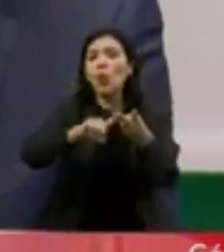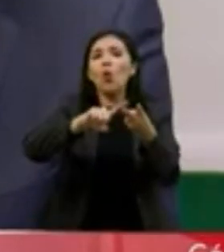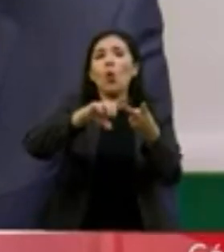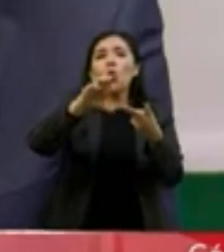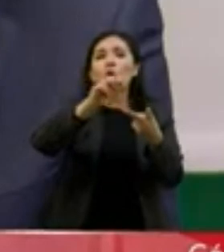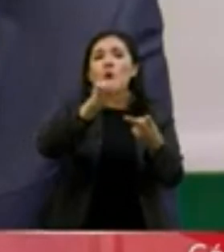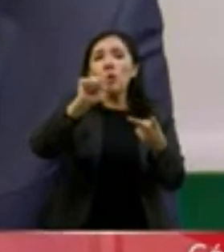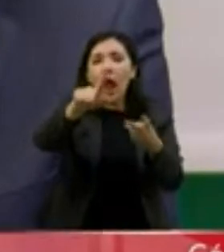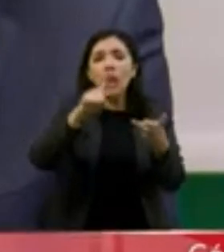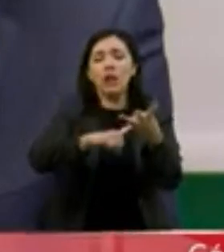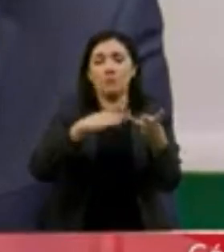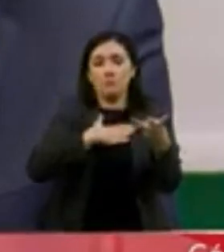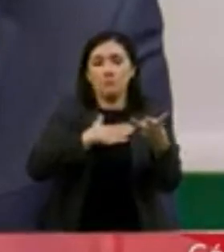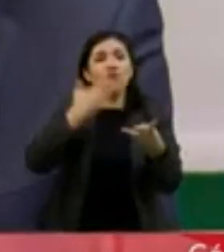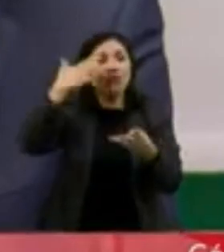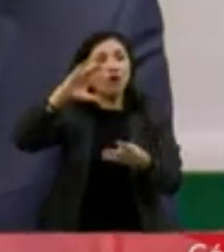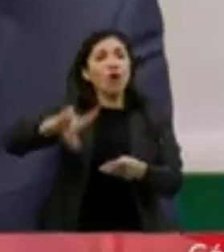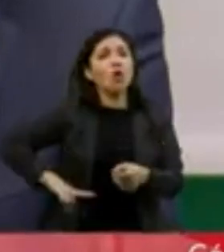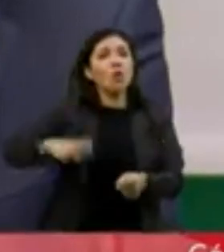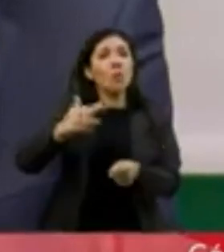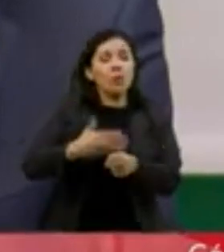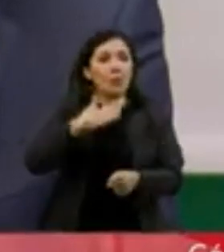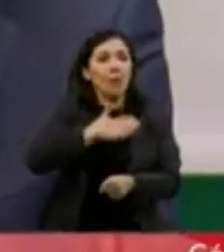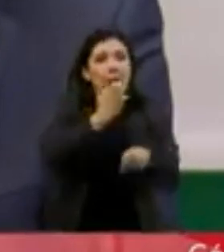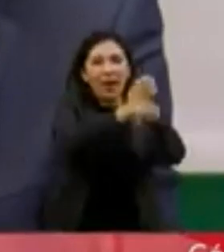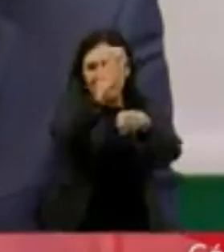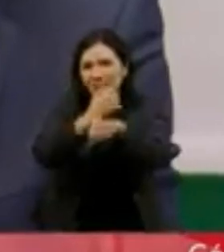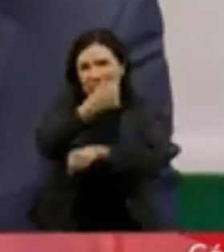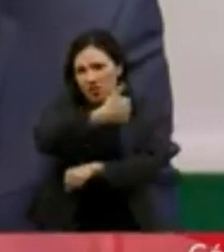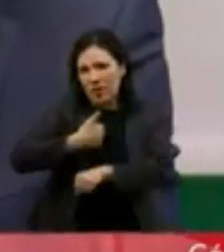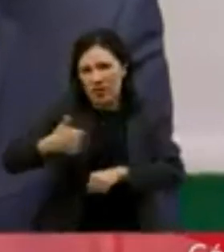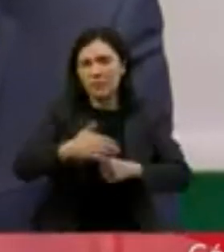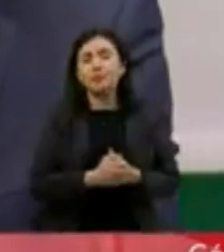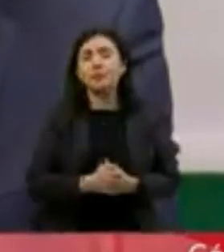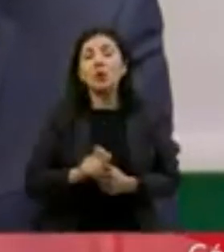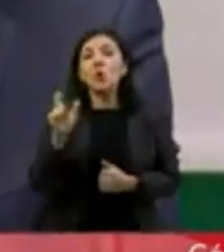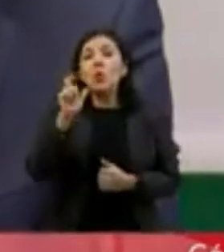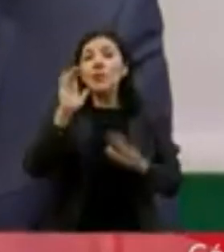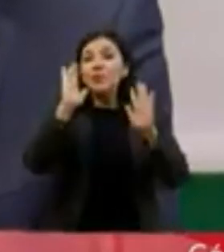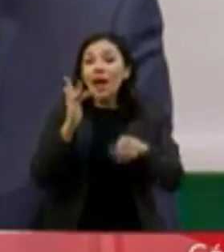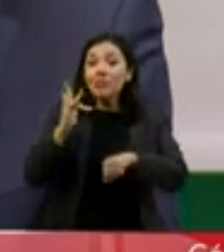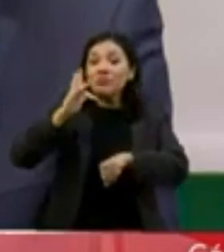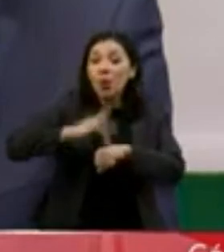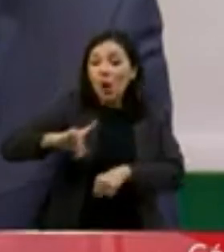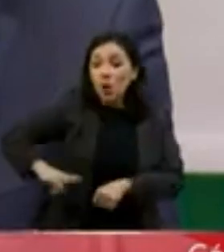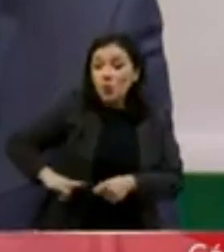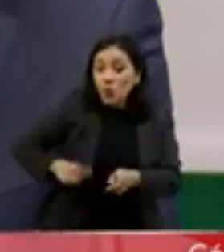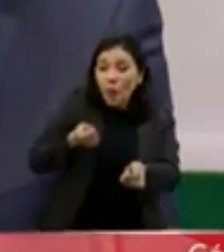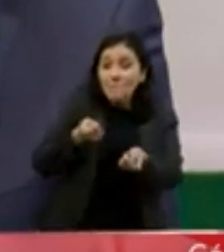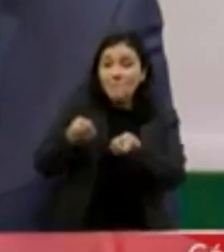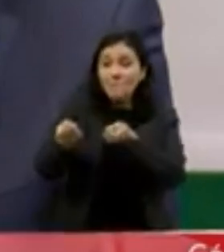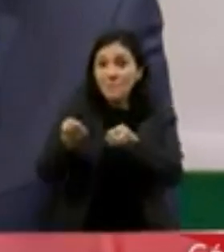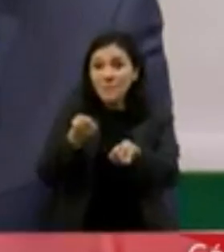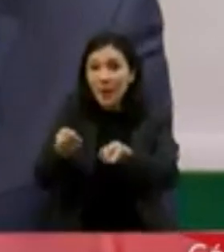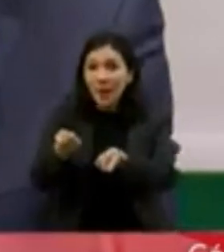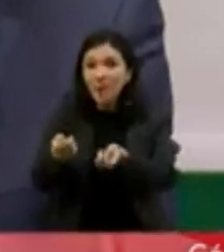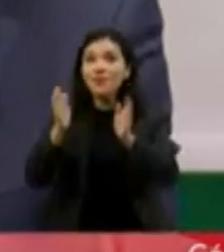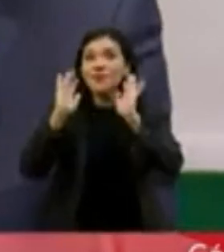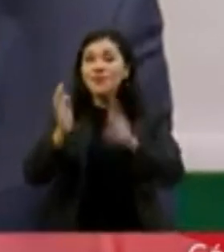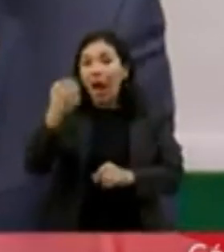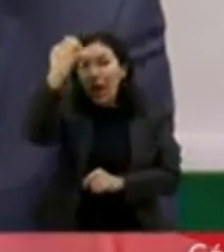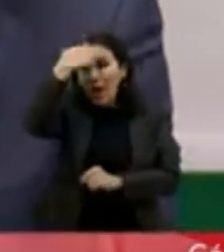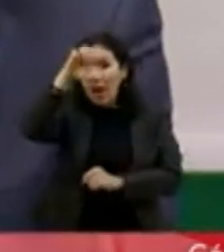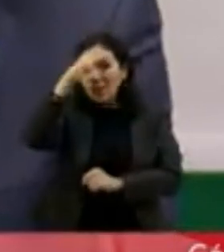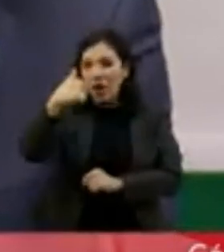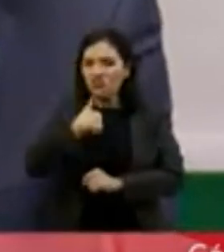gobernadores del estado de nuestros estados y cuando uno ejerce tareas de gobierno cuando uno tiene